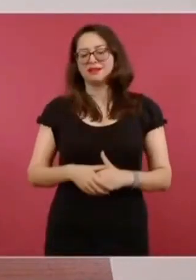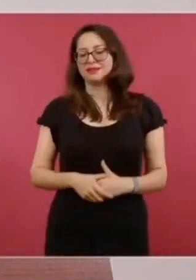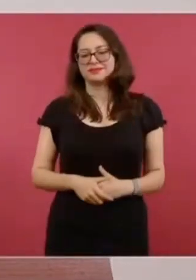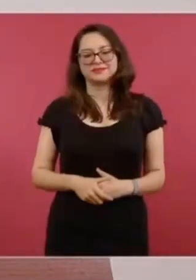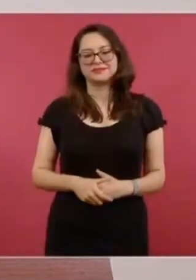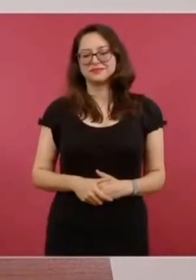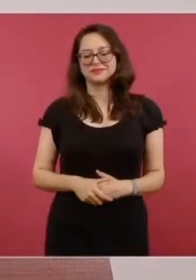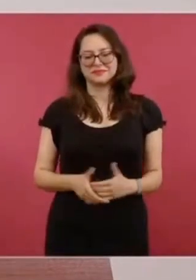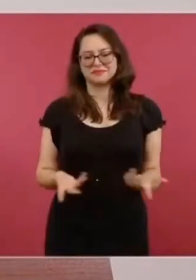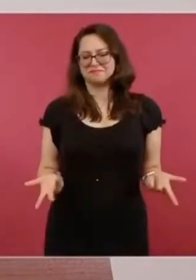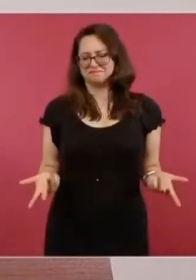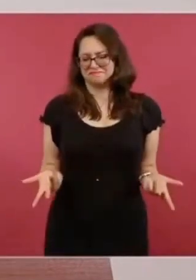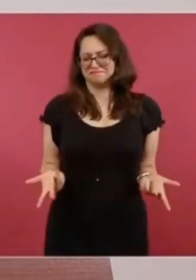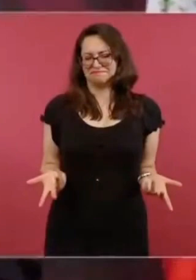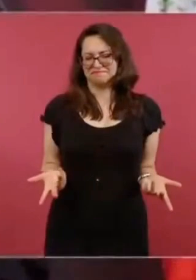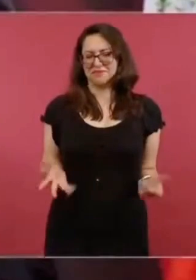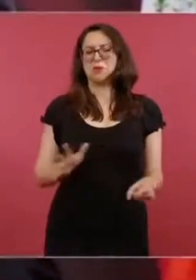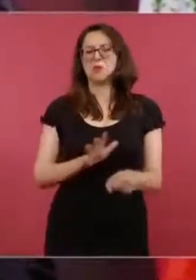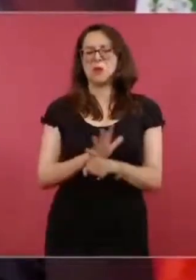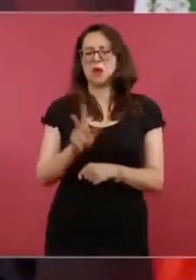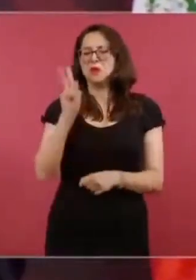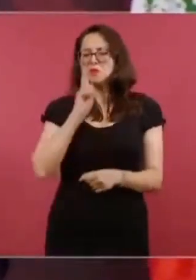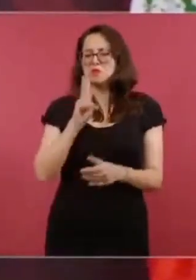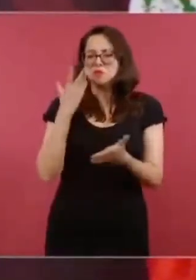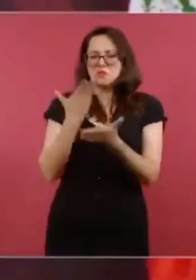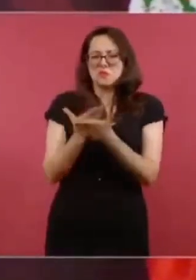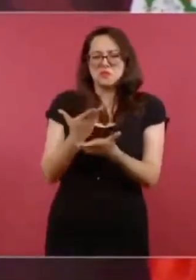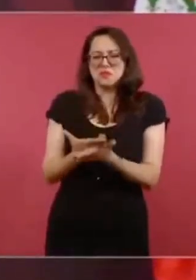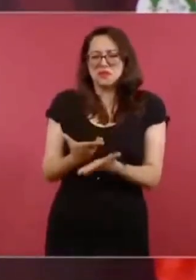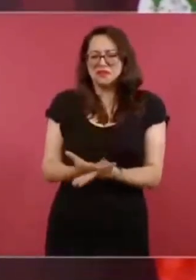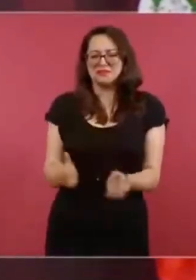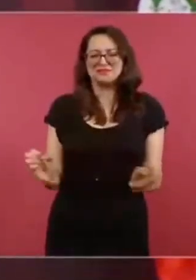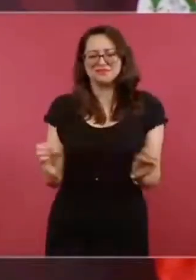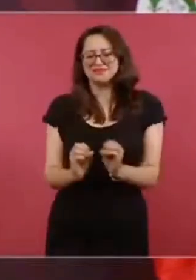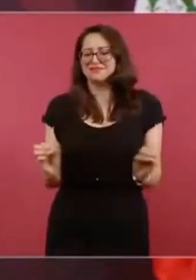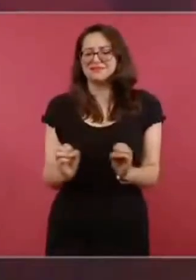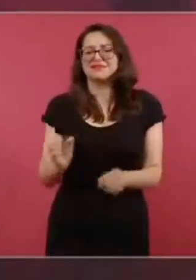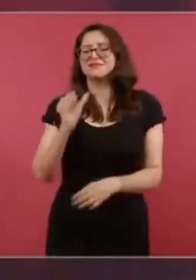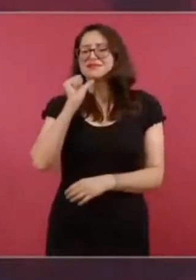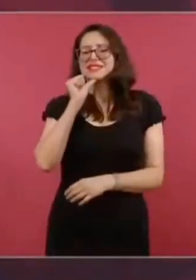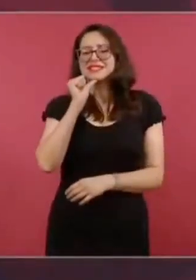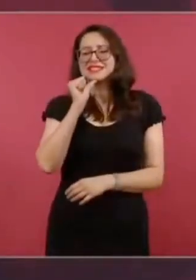no hay razón. No hay elementos, no hay pruebas.